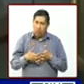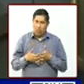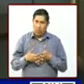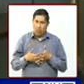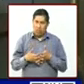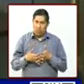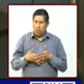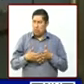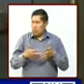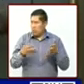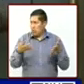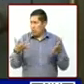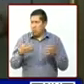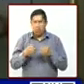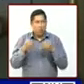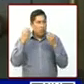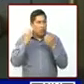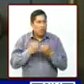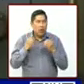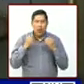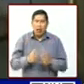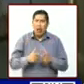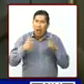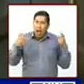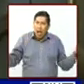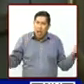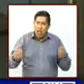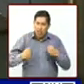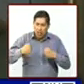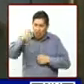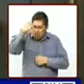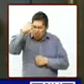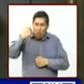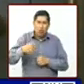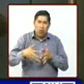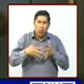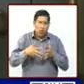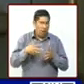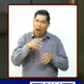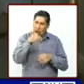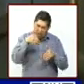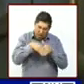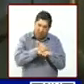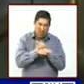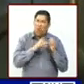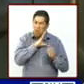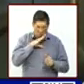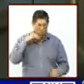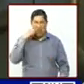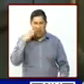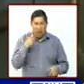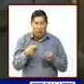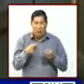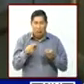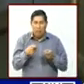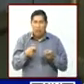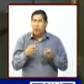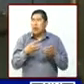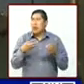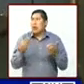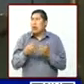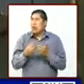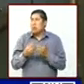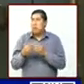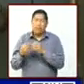la potencia más grande del planeta. Es impresionante también que los